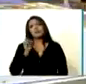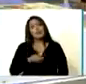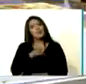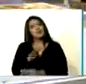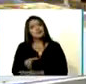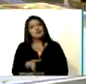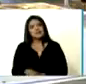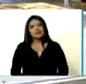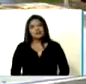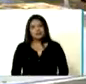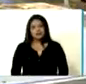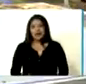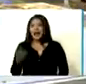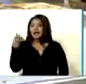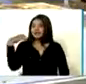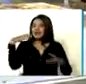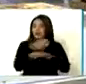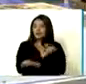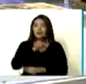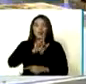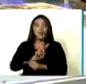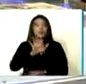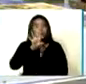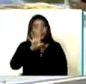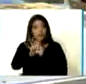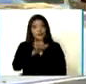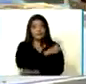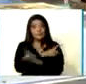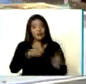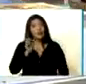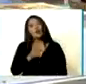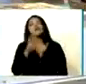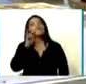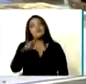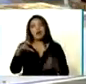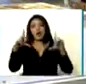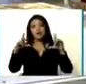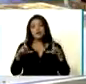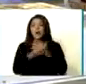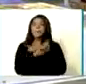de noche. Único en nuestro país. Único en nuestro país. Pero hay que ver la fotografía y